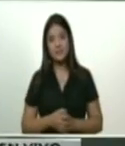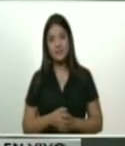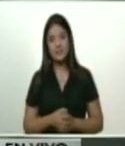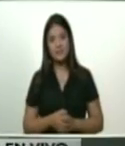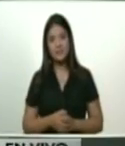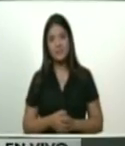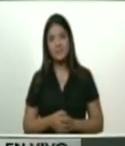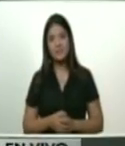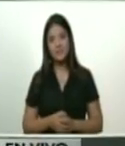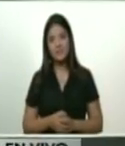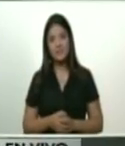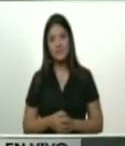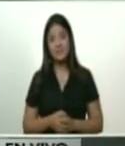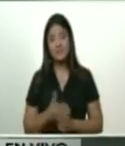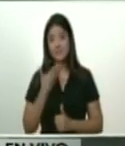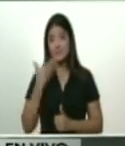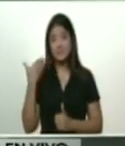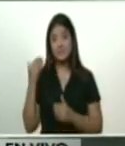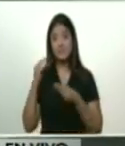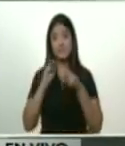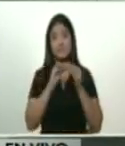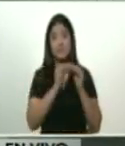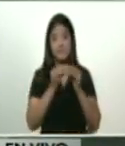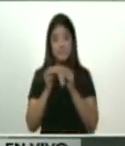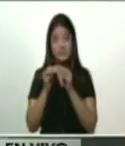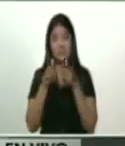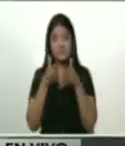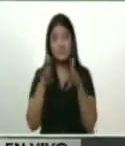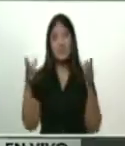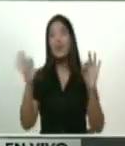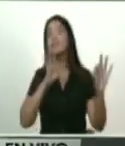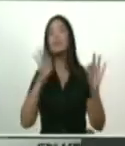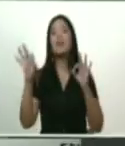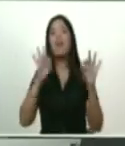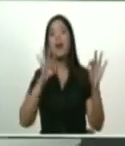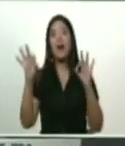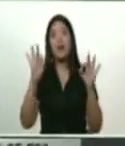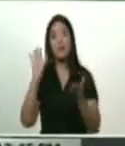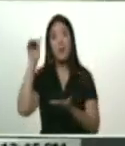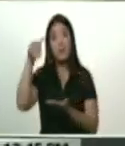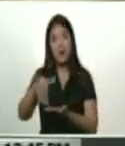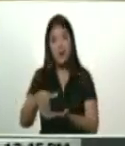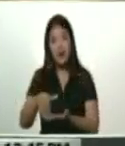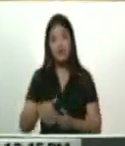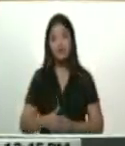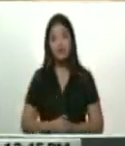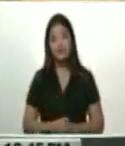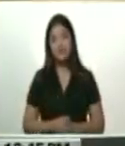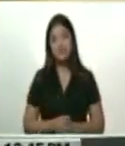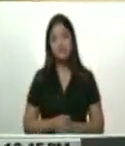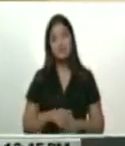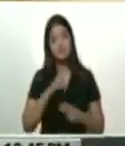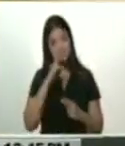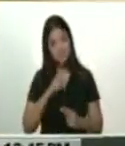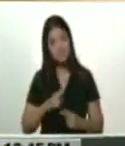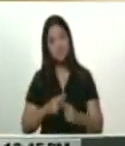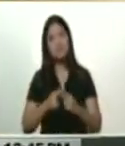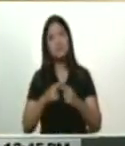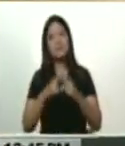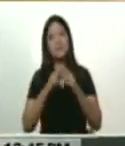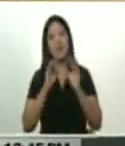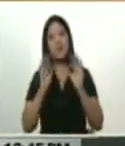majestuoso y recién restaurado y reinaugurado Teatro de la Ópera de Maracay, tendremos el honor de